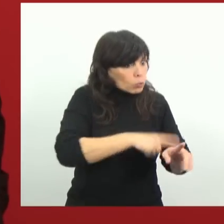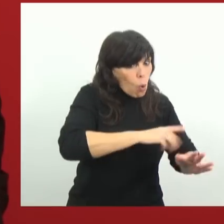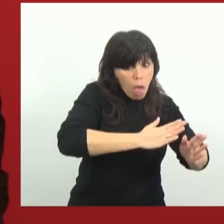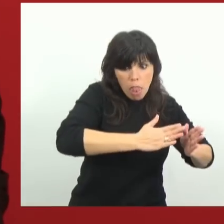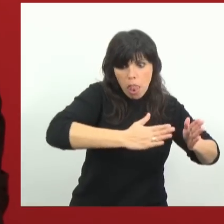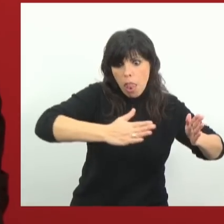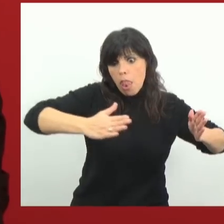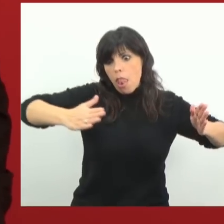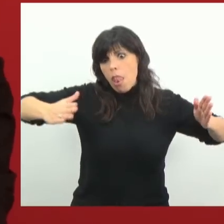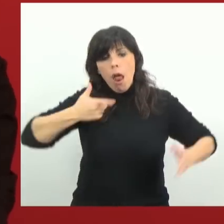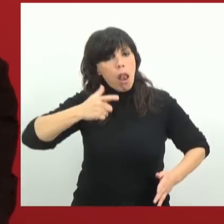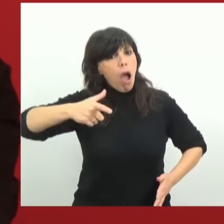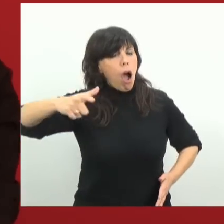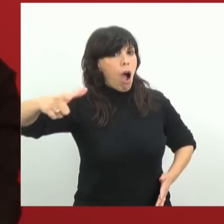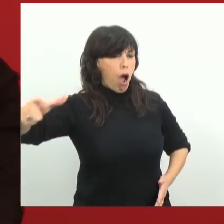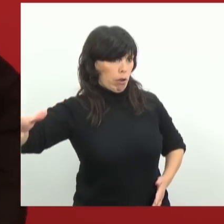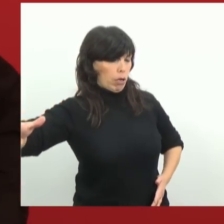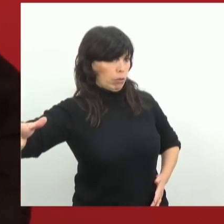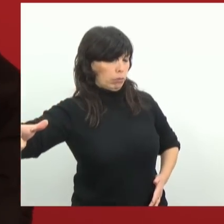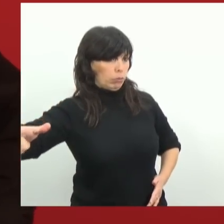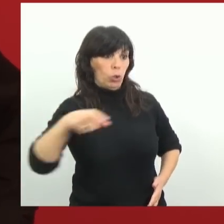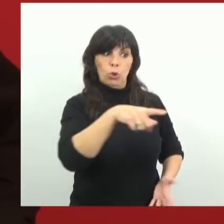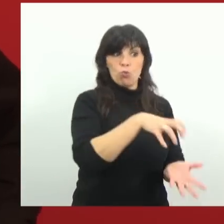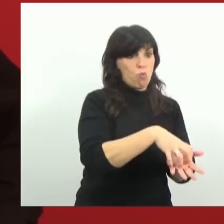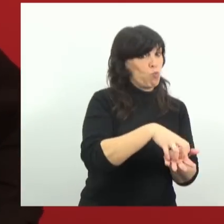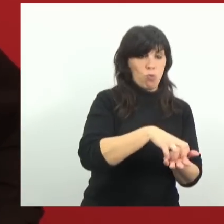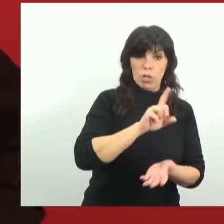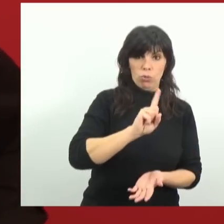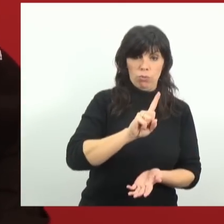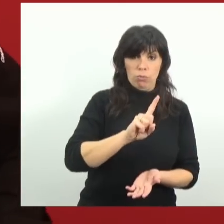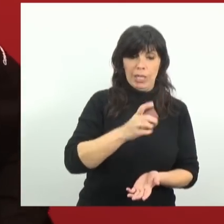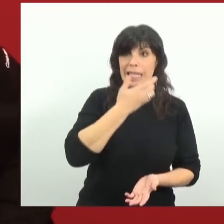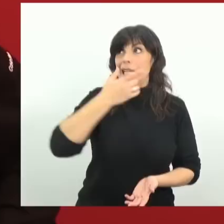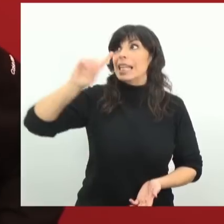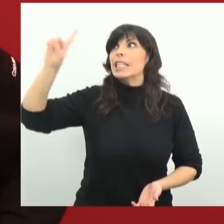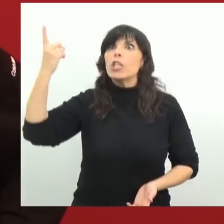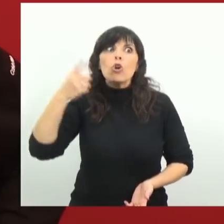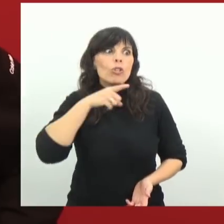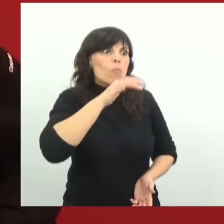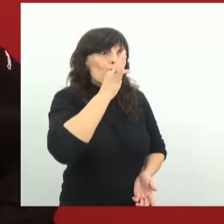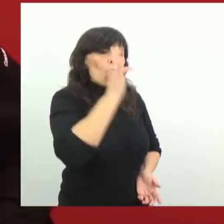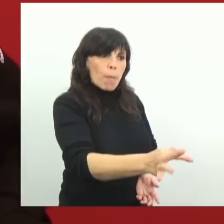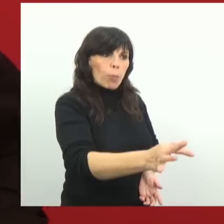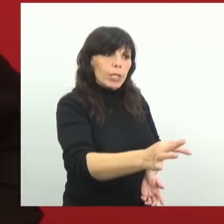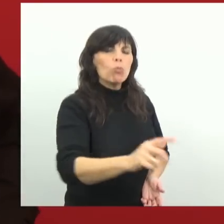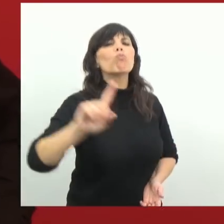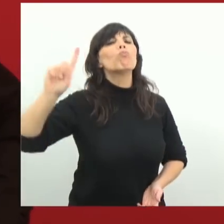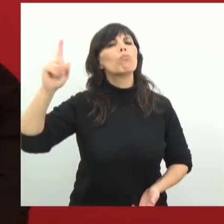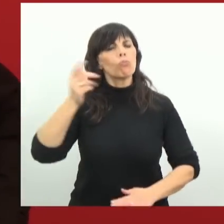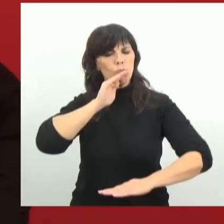viernes. No dudes, querida, querido. Lo que Dios ha prometido, Él lo va a cumplir.